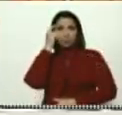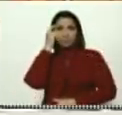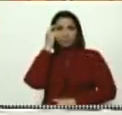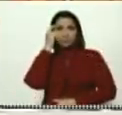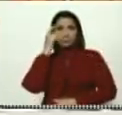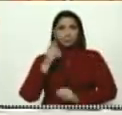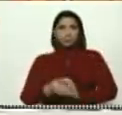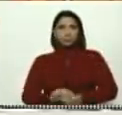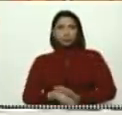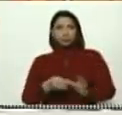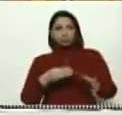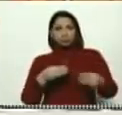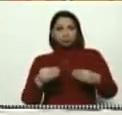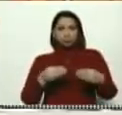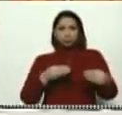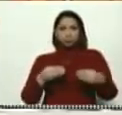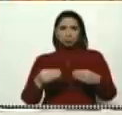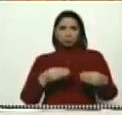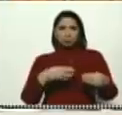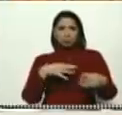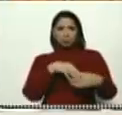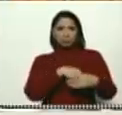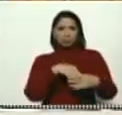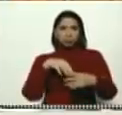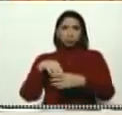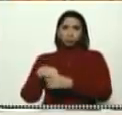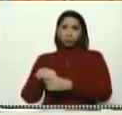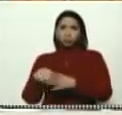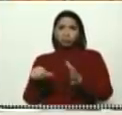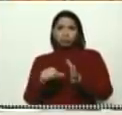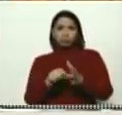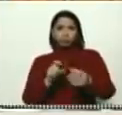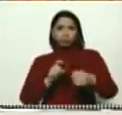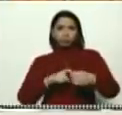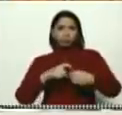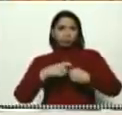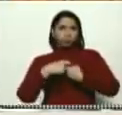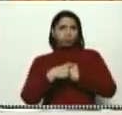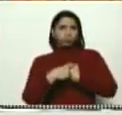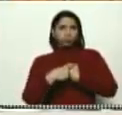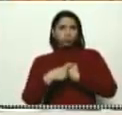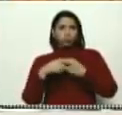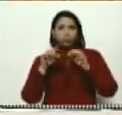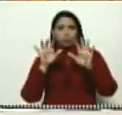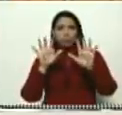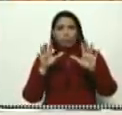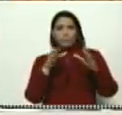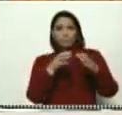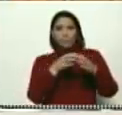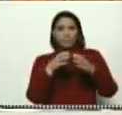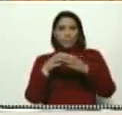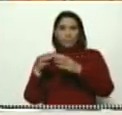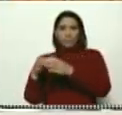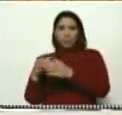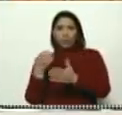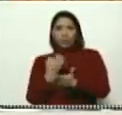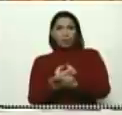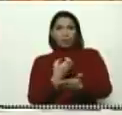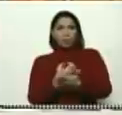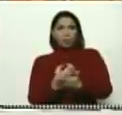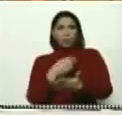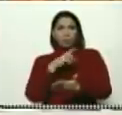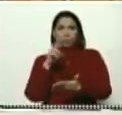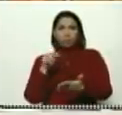una flexibilización de esta cuarentena, donde se incorporaron 10 sectores de la economía